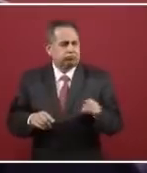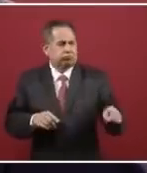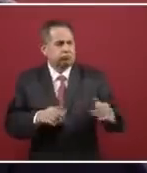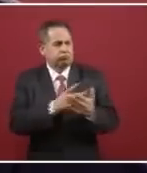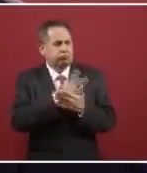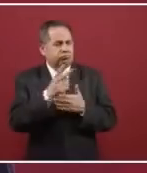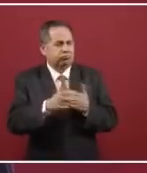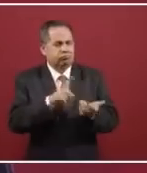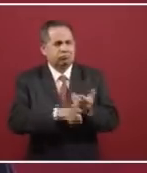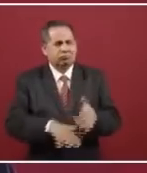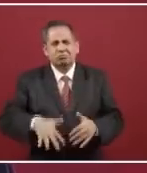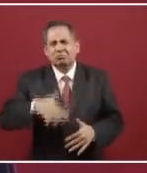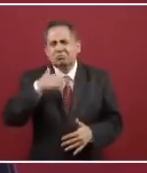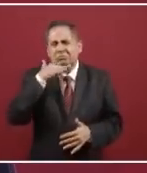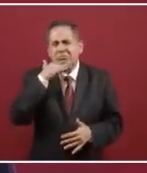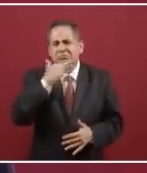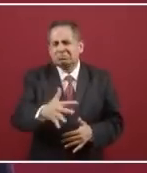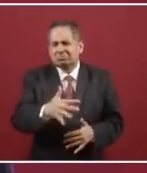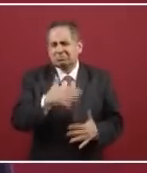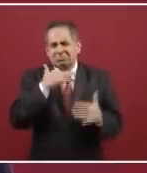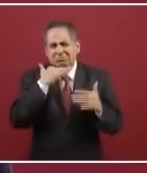corrupto que querían